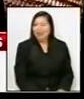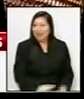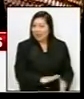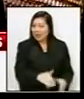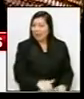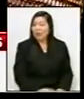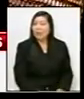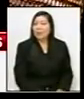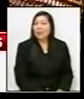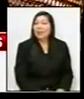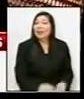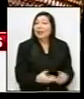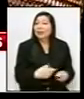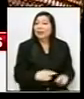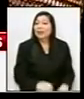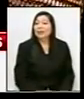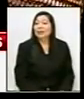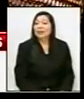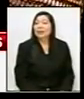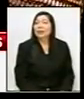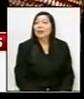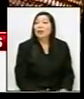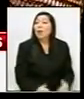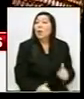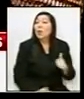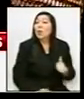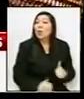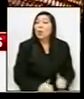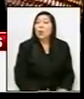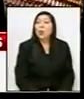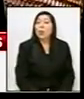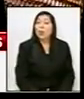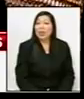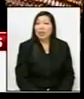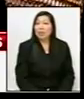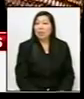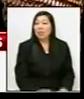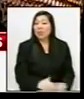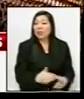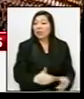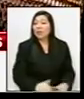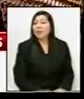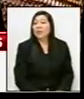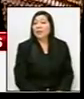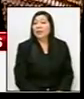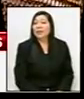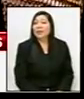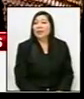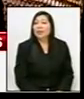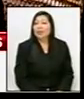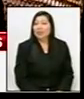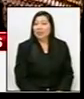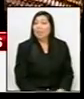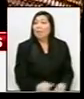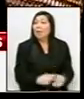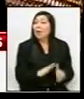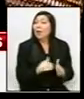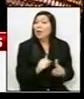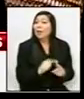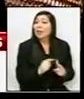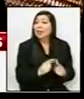que gravemente se ha infraccionado un deber de los cuales específicamente somos responsables, o por lo menos hay un indicio,